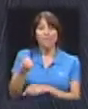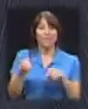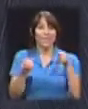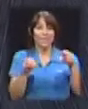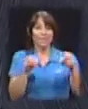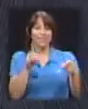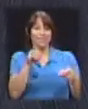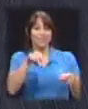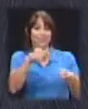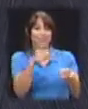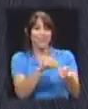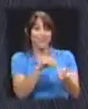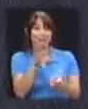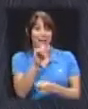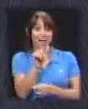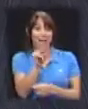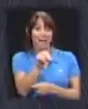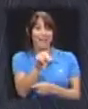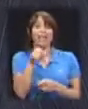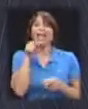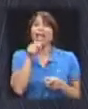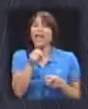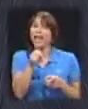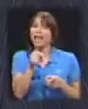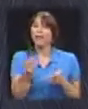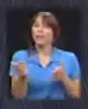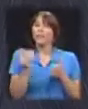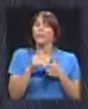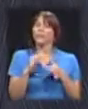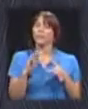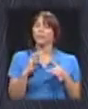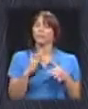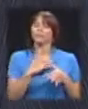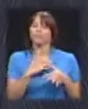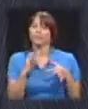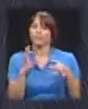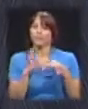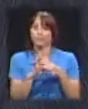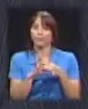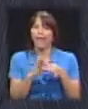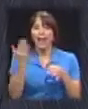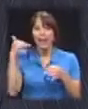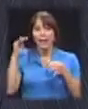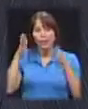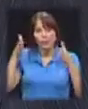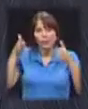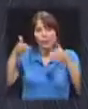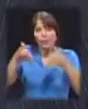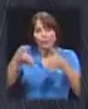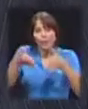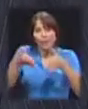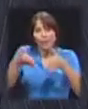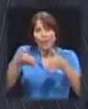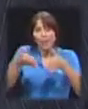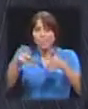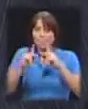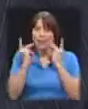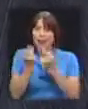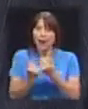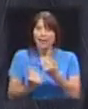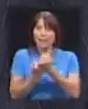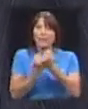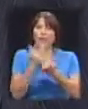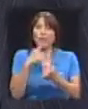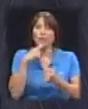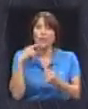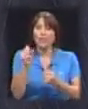esa inclinación política que él tuvo de joven en el Partido Comunista de Estados Unidos. Y realmente él, supongo yo,